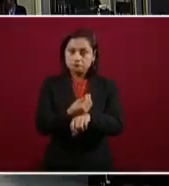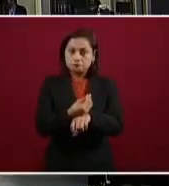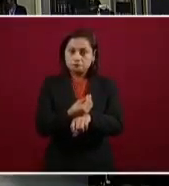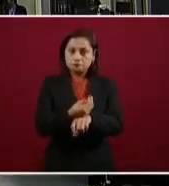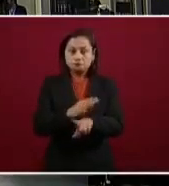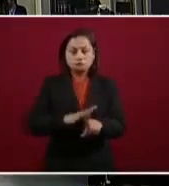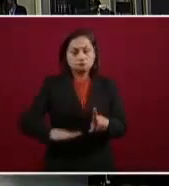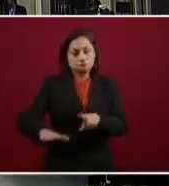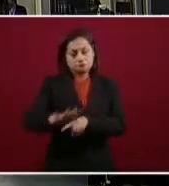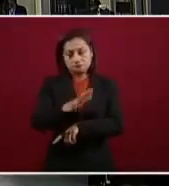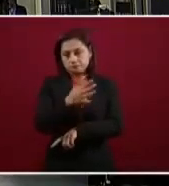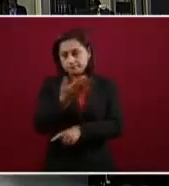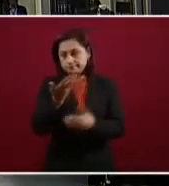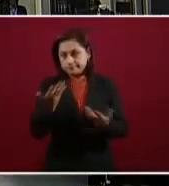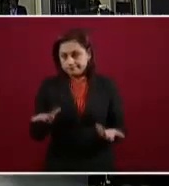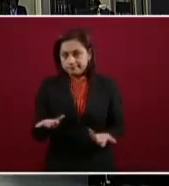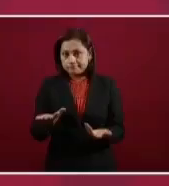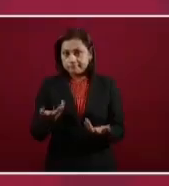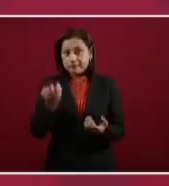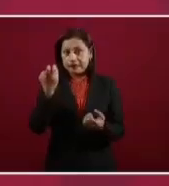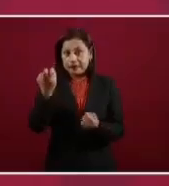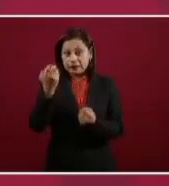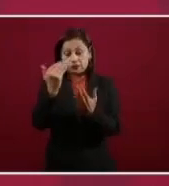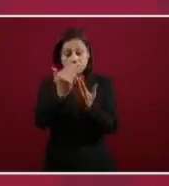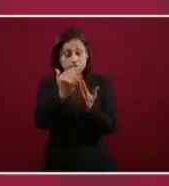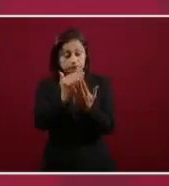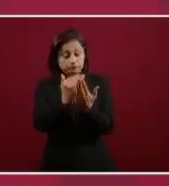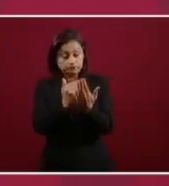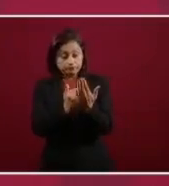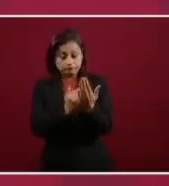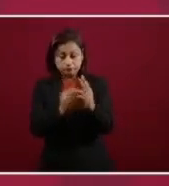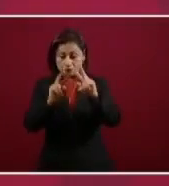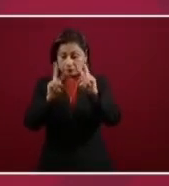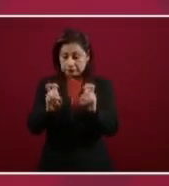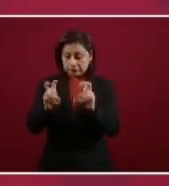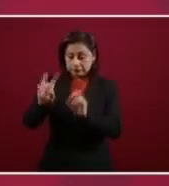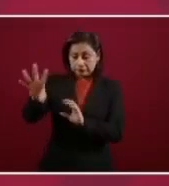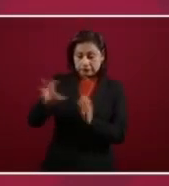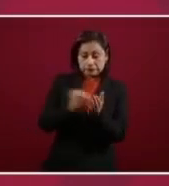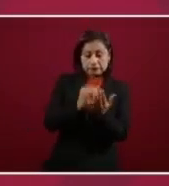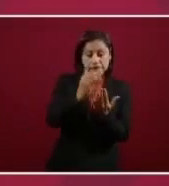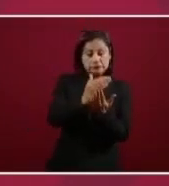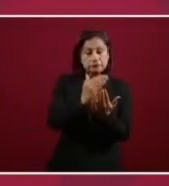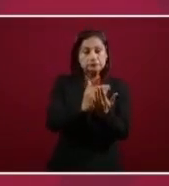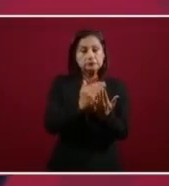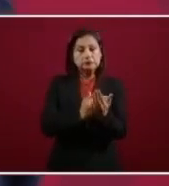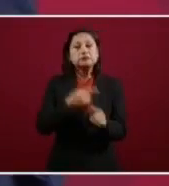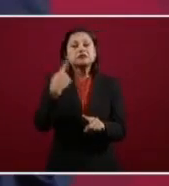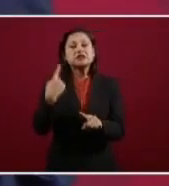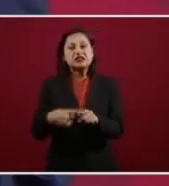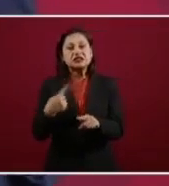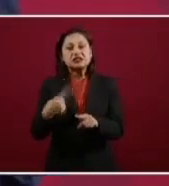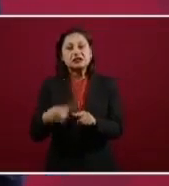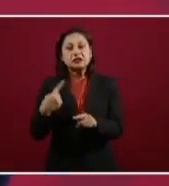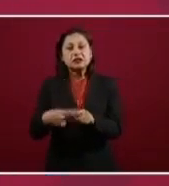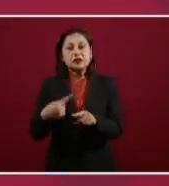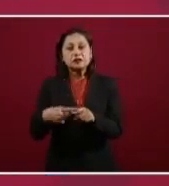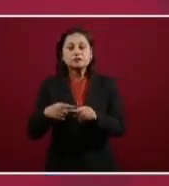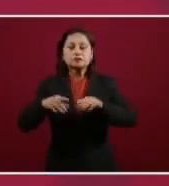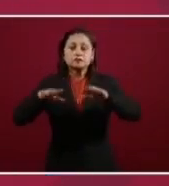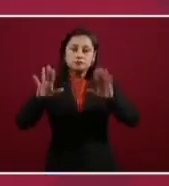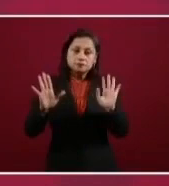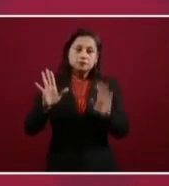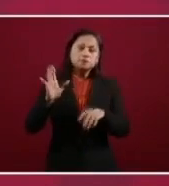todo esto lo tiene que ver el poder legislativo con los procedimientos